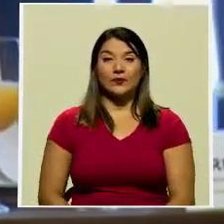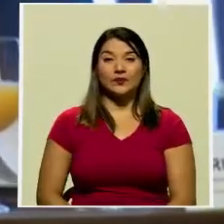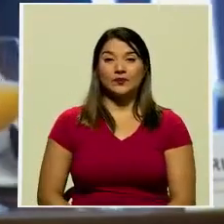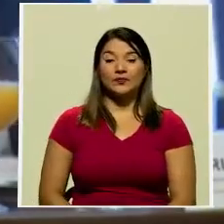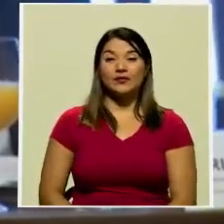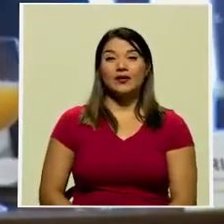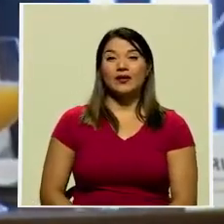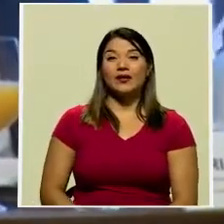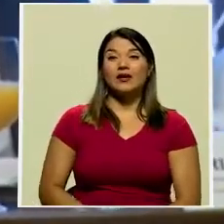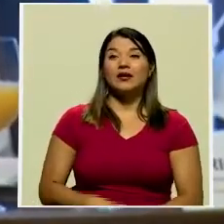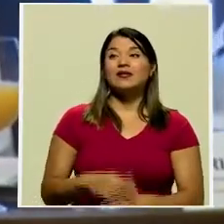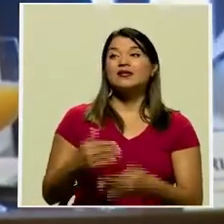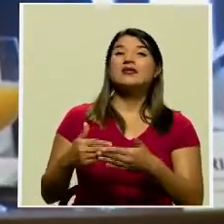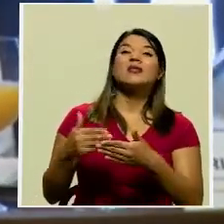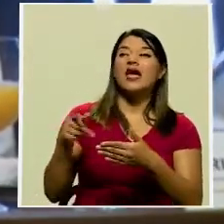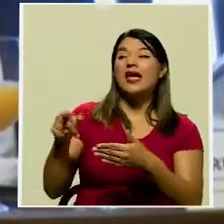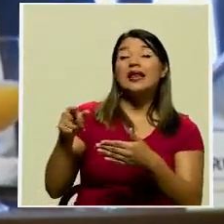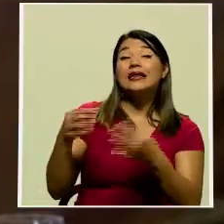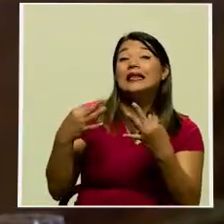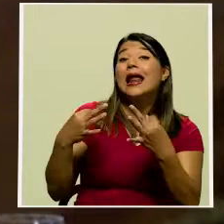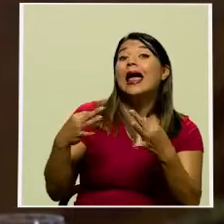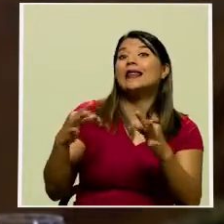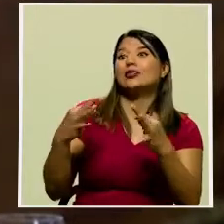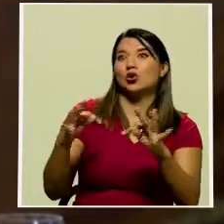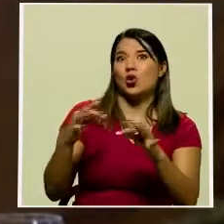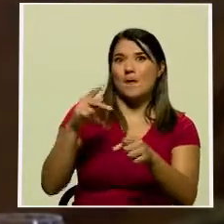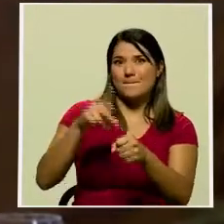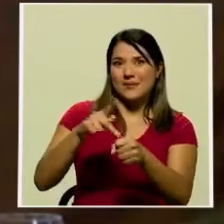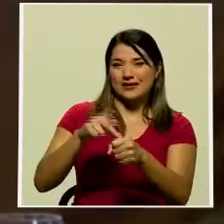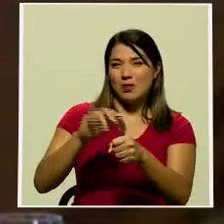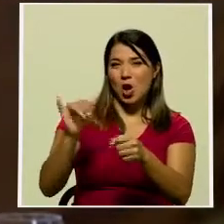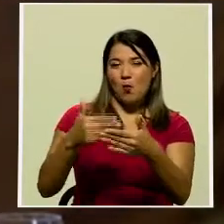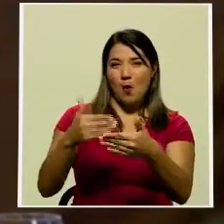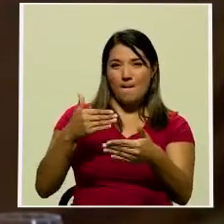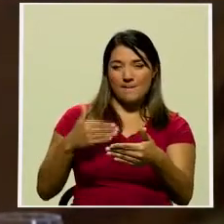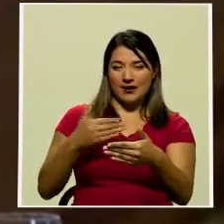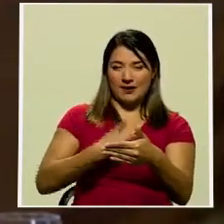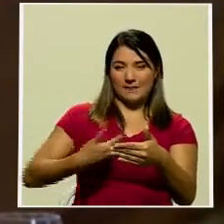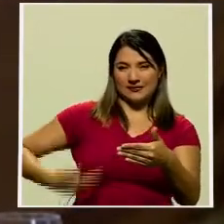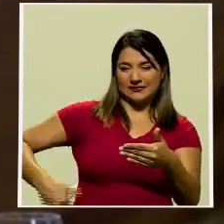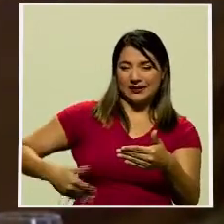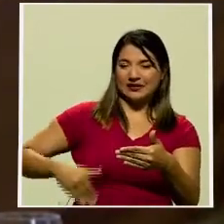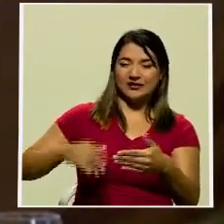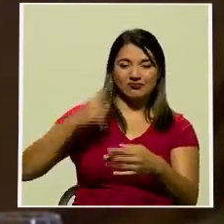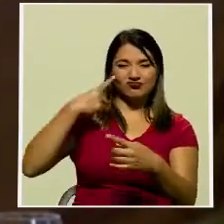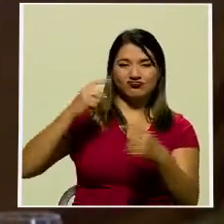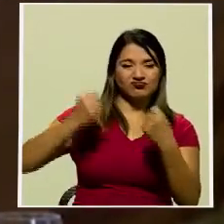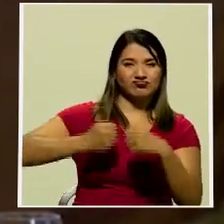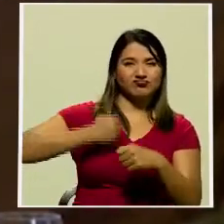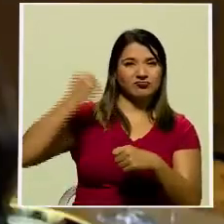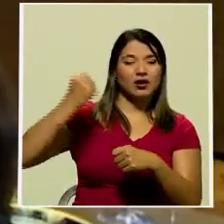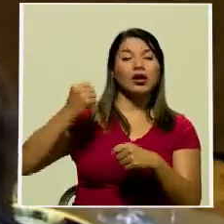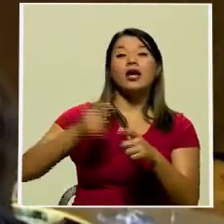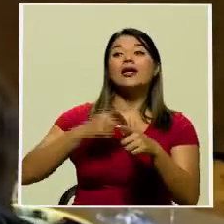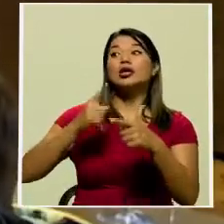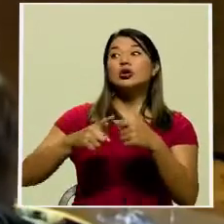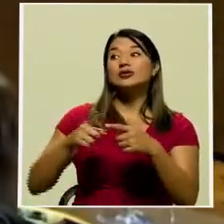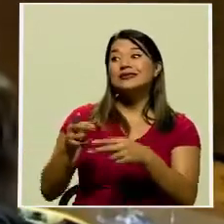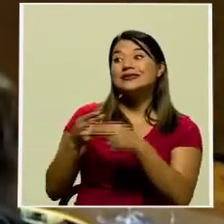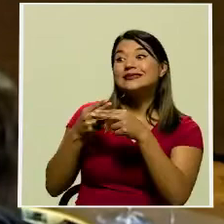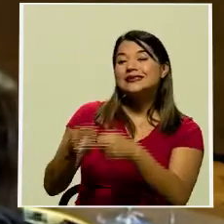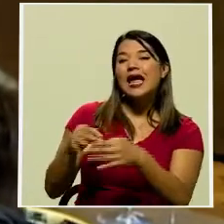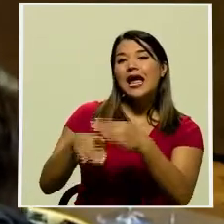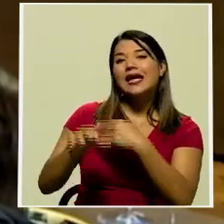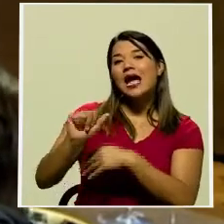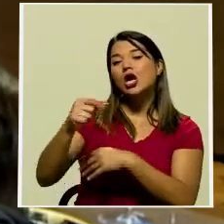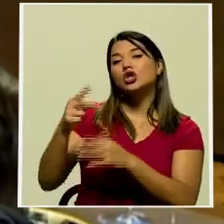de una frustrada precandidatura presidencial, fue nombrado por Duque como ministro de Relaciones Exteriores en agosto de 2018 y estuvo